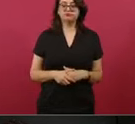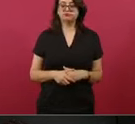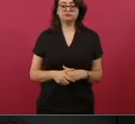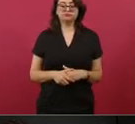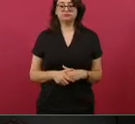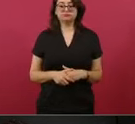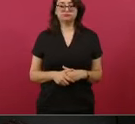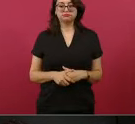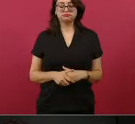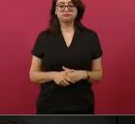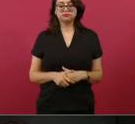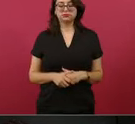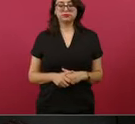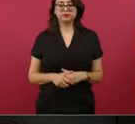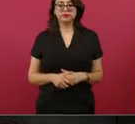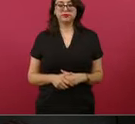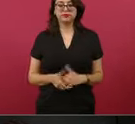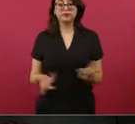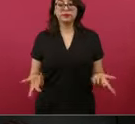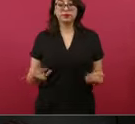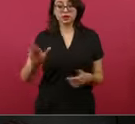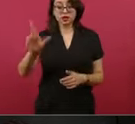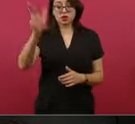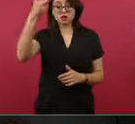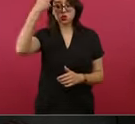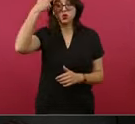hicieron toda una campaña